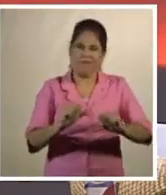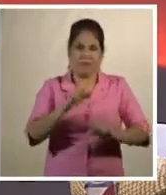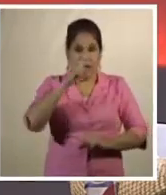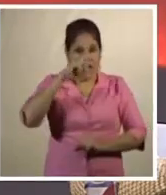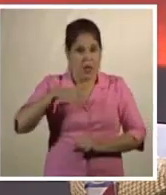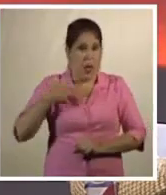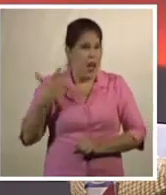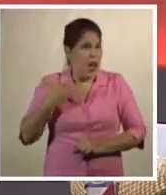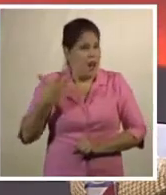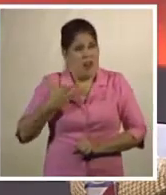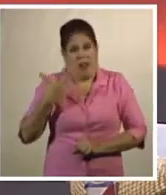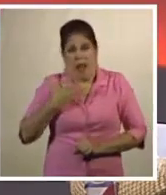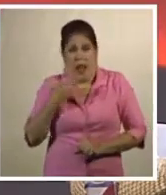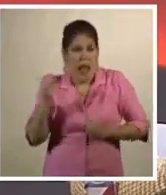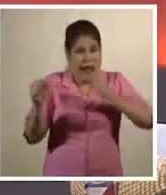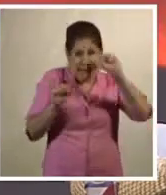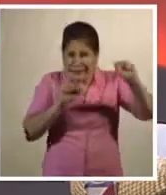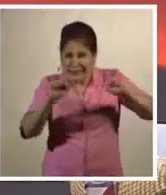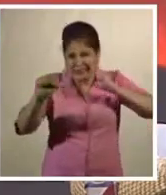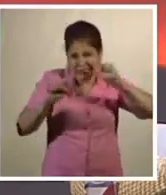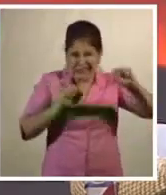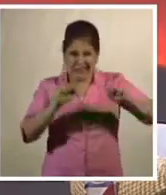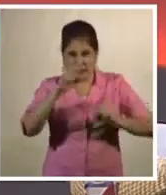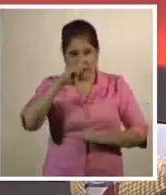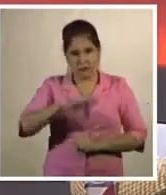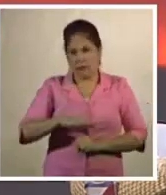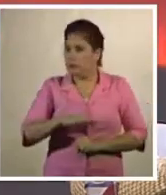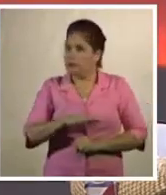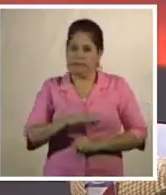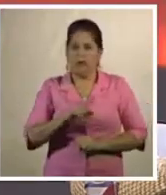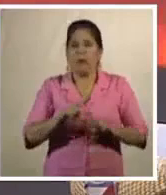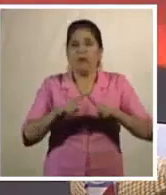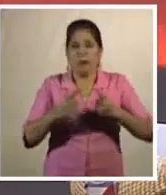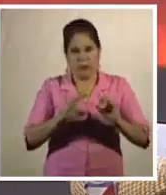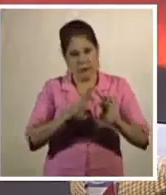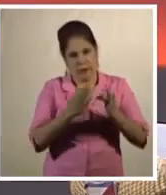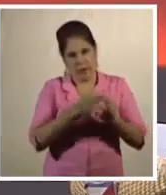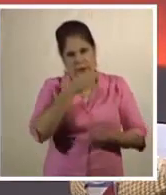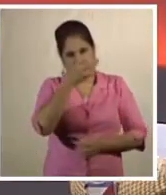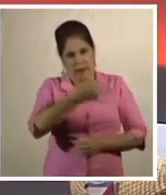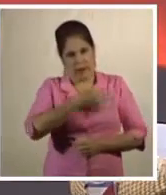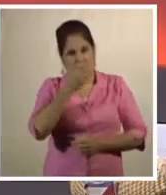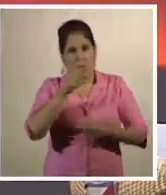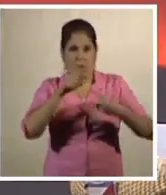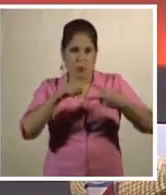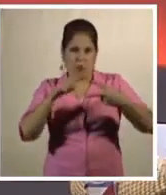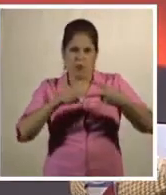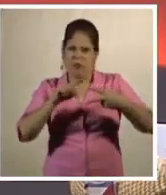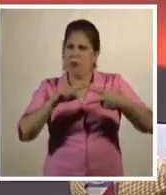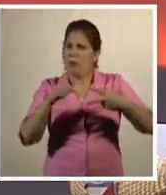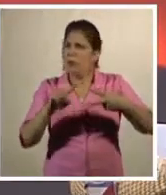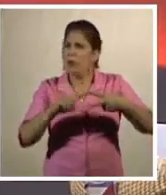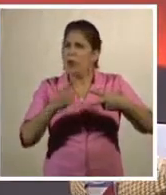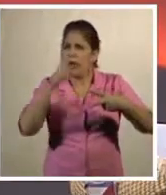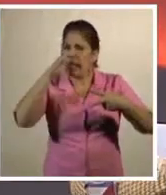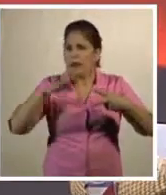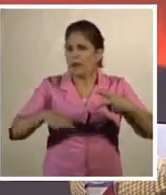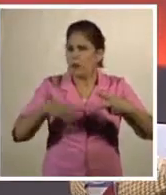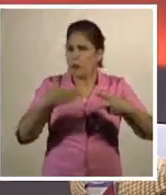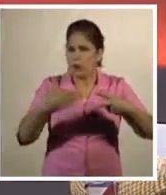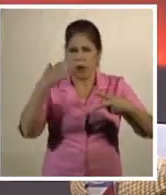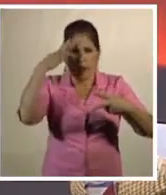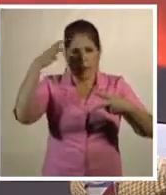en esta rebelde tiene muchas pesetas claro por qué razón les explicamos a la familia hay dos posibilidades de porque